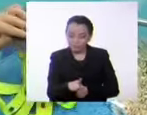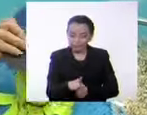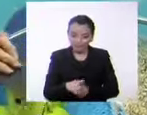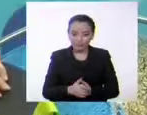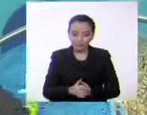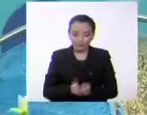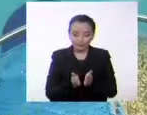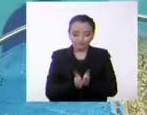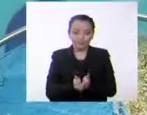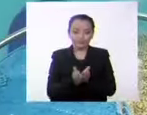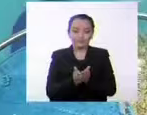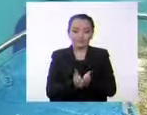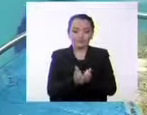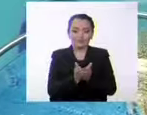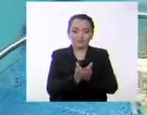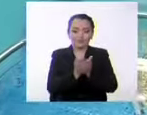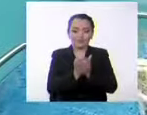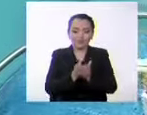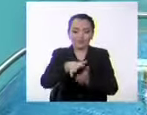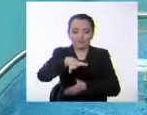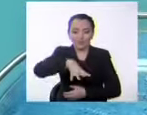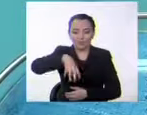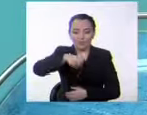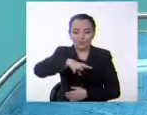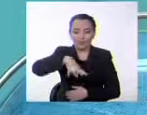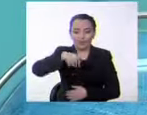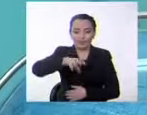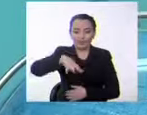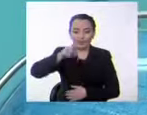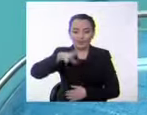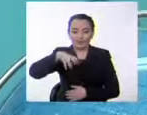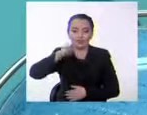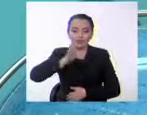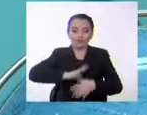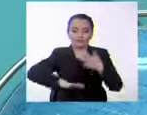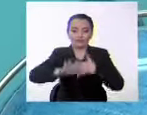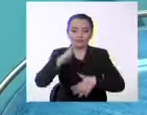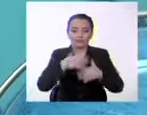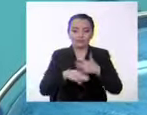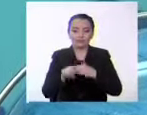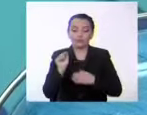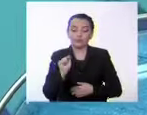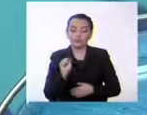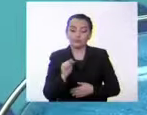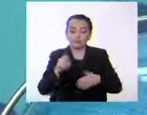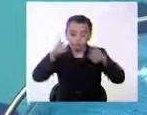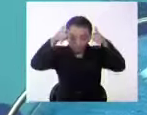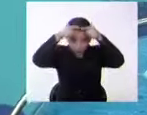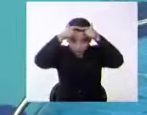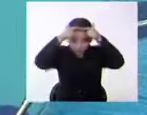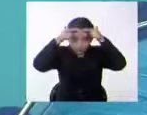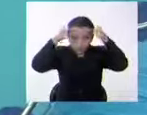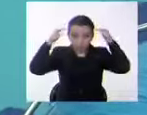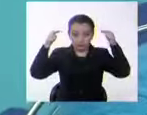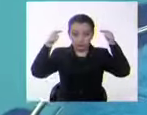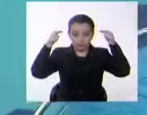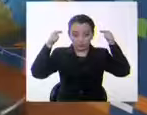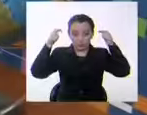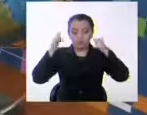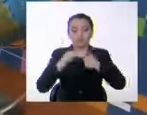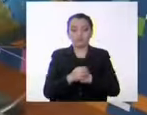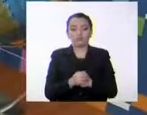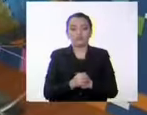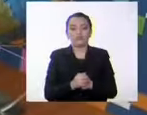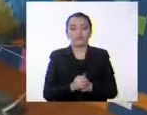porque ese es el que Muy anda bien. por las profundidades del mar. Entonces este pulpito trajo su sombrero de pirata también, pero trajo